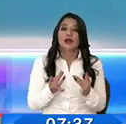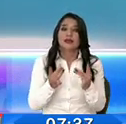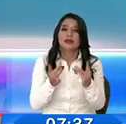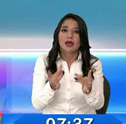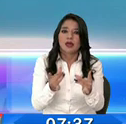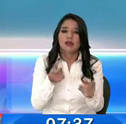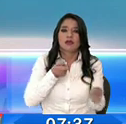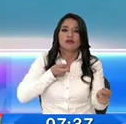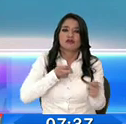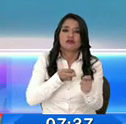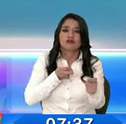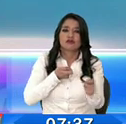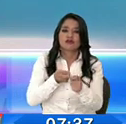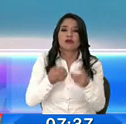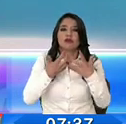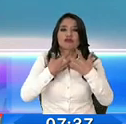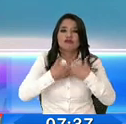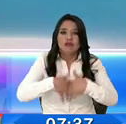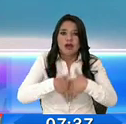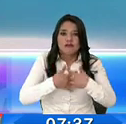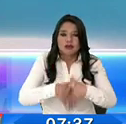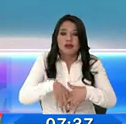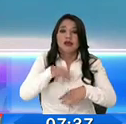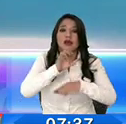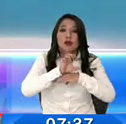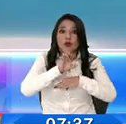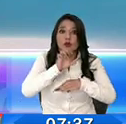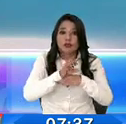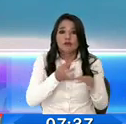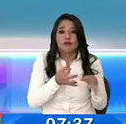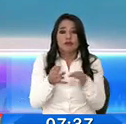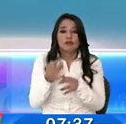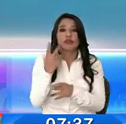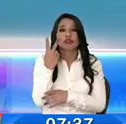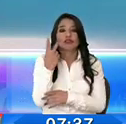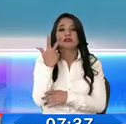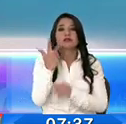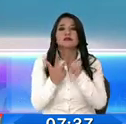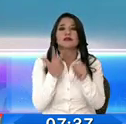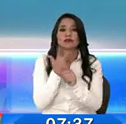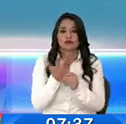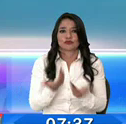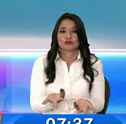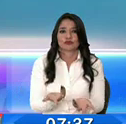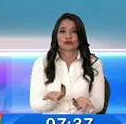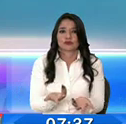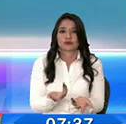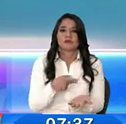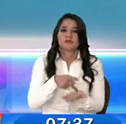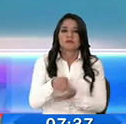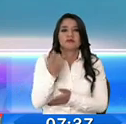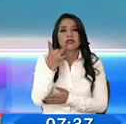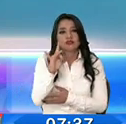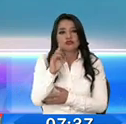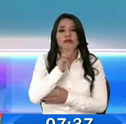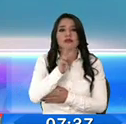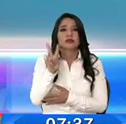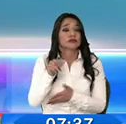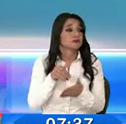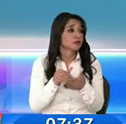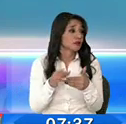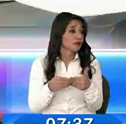pesticida fabricado con molecular nacional demora entre 2 y 3 años y nos cuesta entre 18 a 22 mil dólares